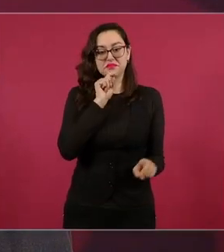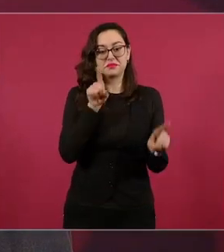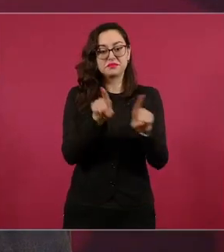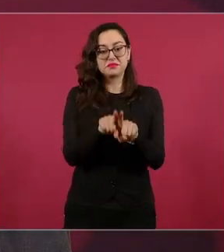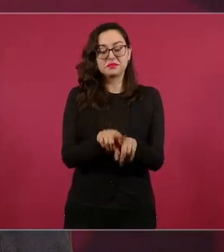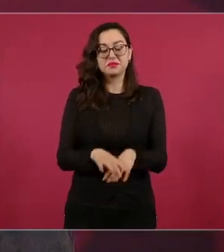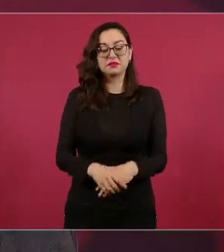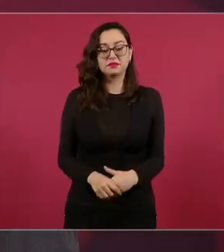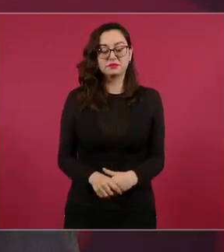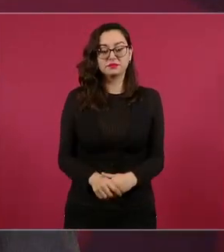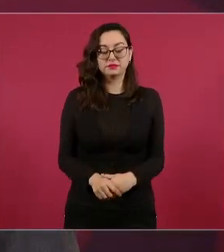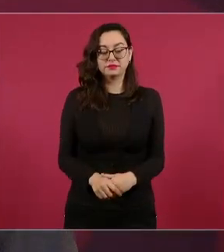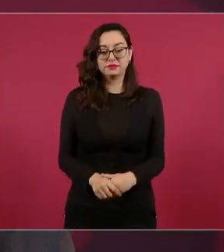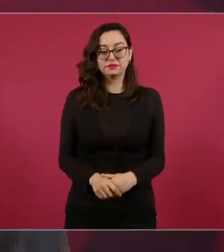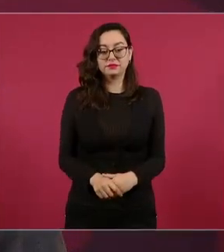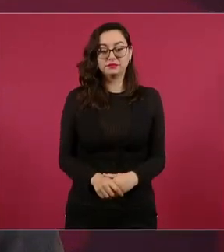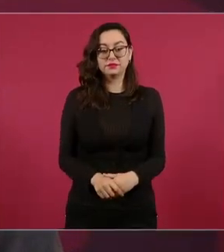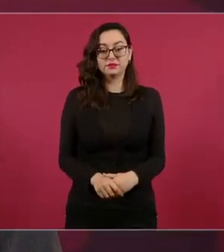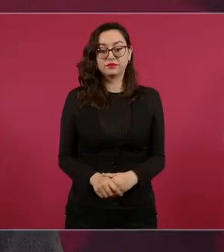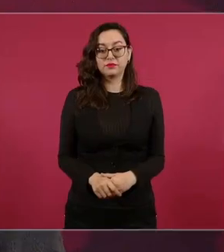se acuerdan como